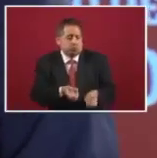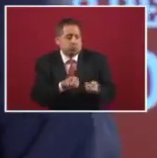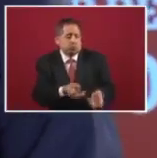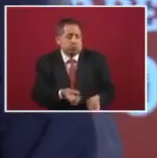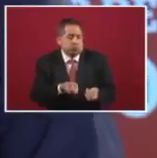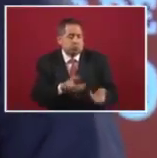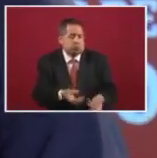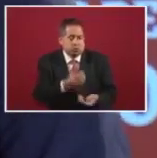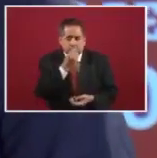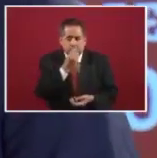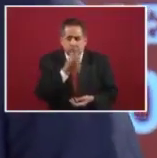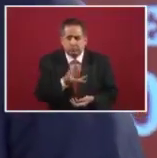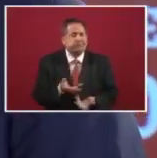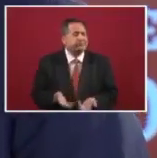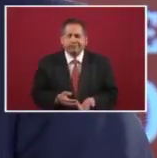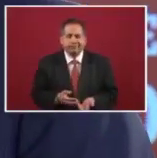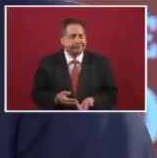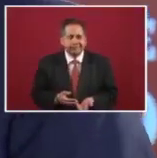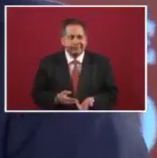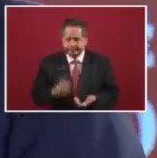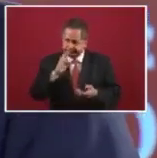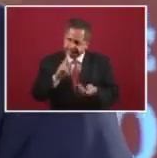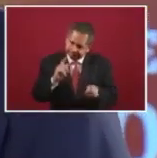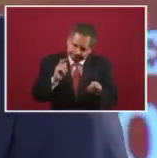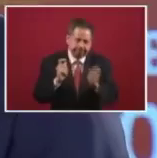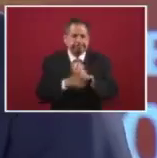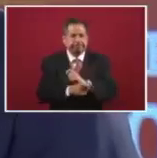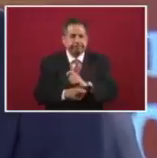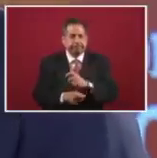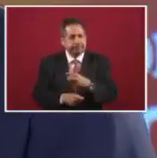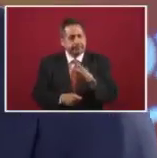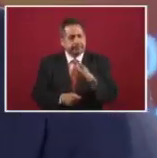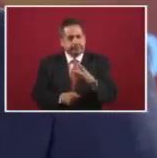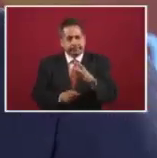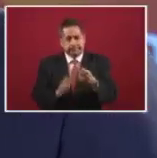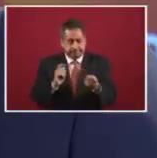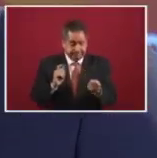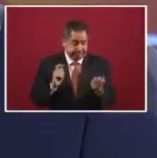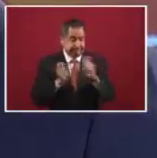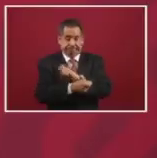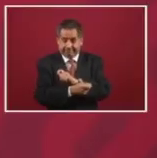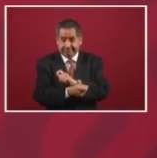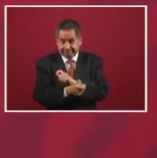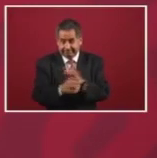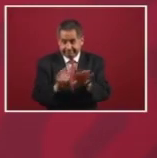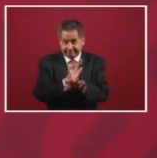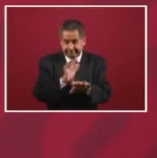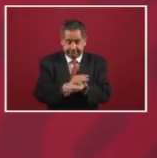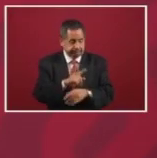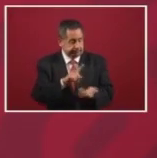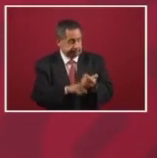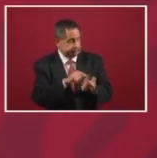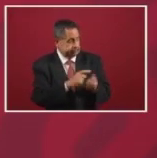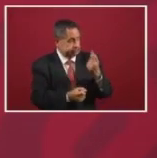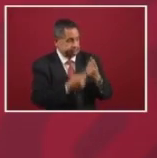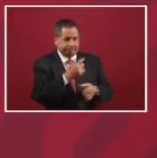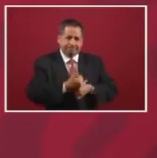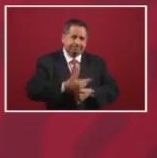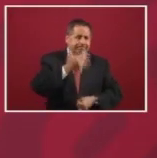Ese es el cambio. Entonces esos reacomodos pues generan